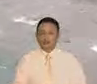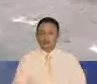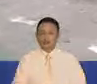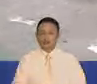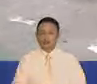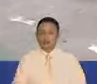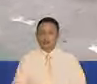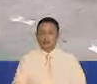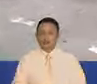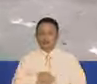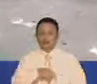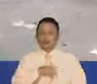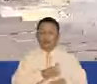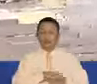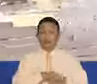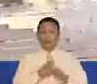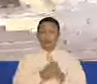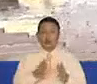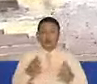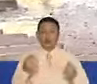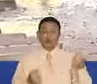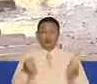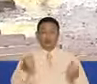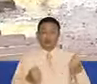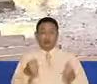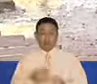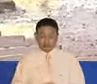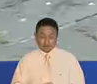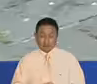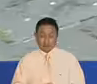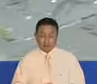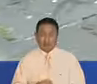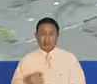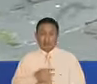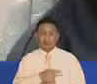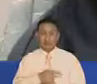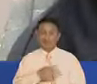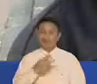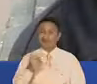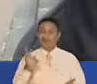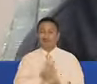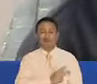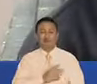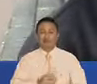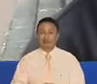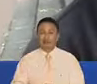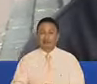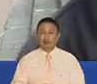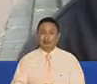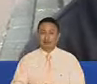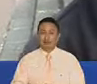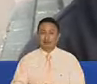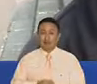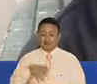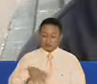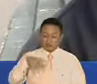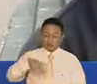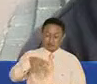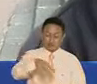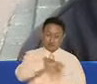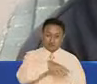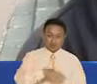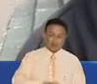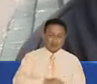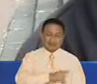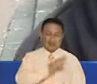y la carga vehicular que soporta este sector harían que el problema empeore. Ahí no pueden ponerle esos ladrillos porque siempre va a